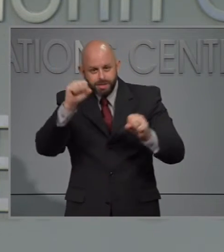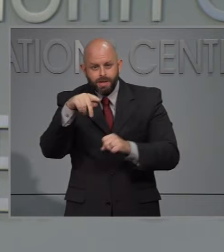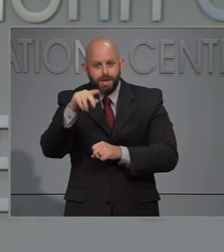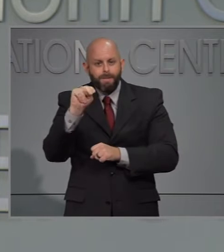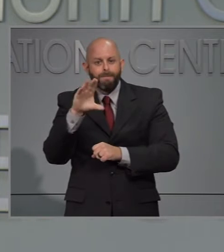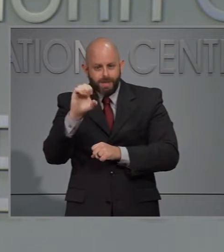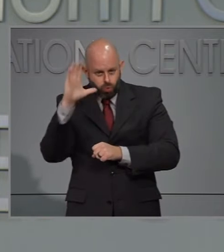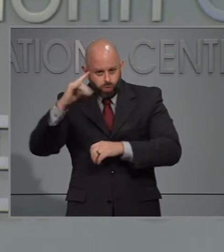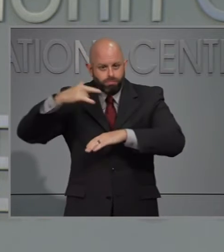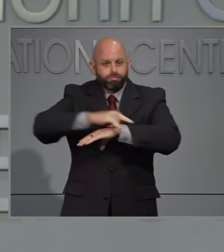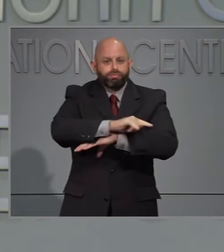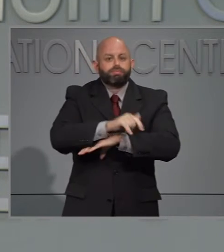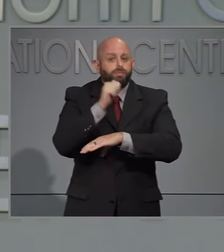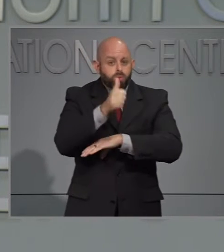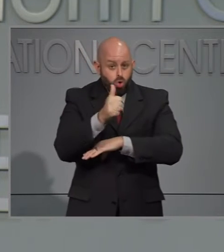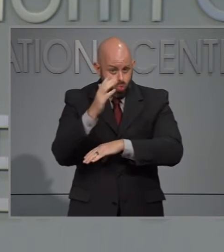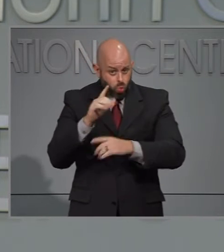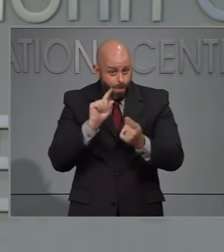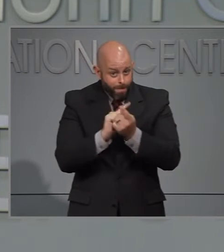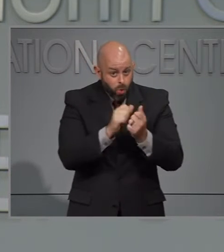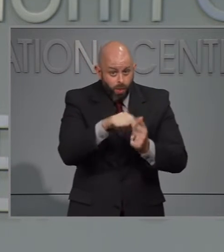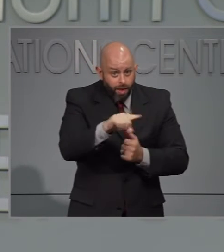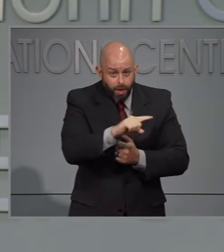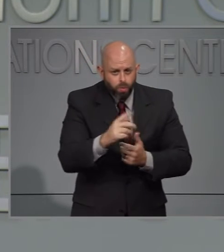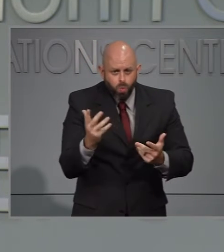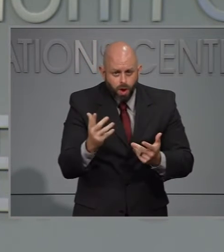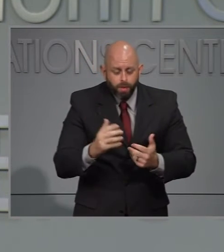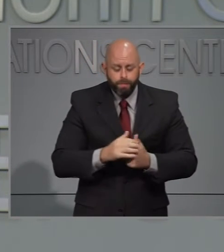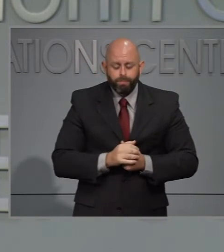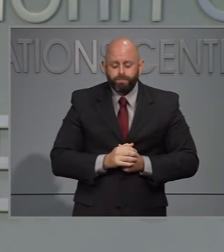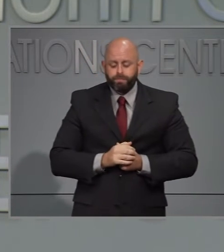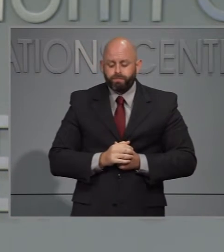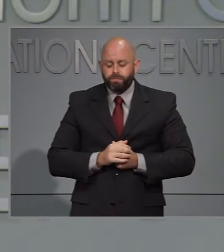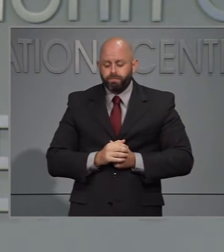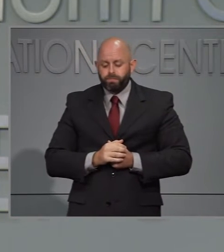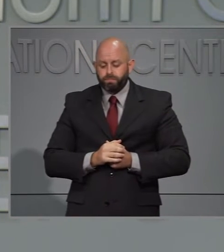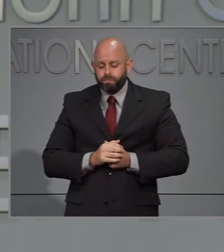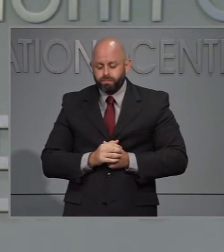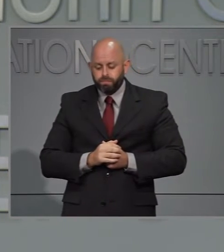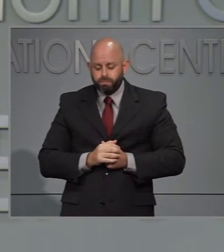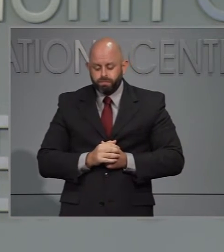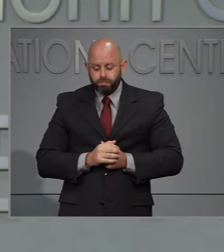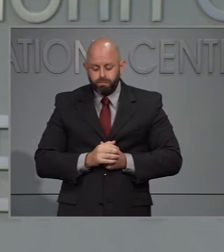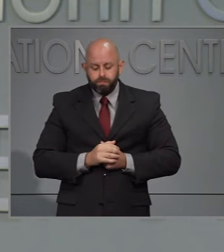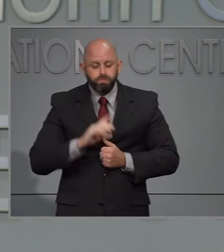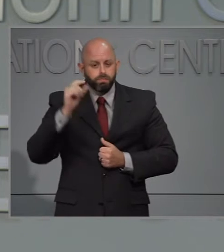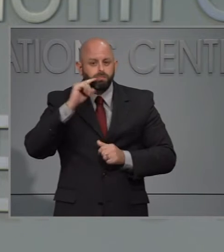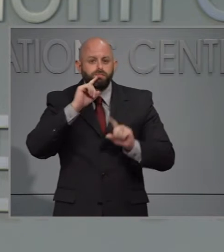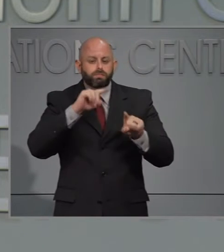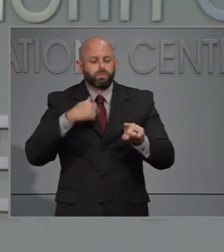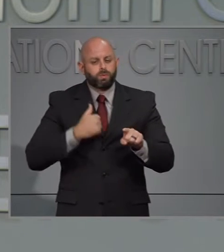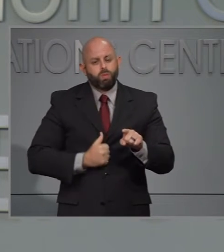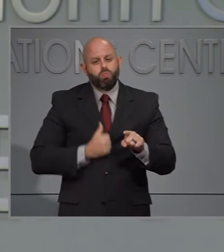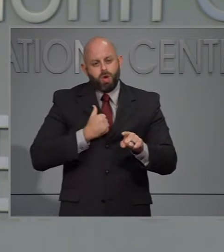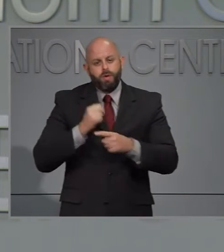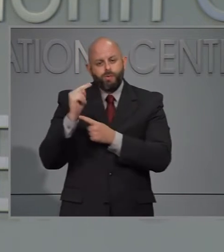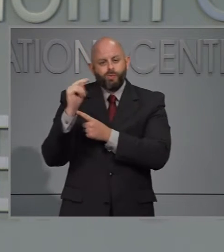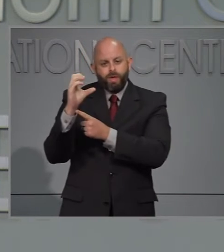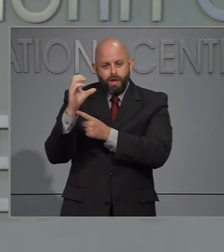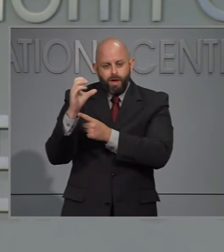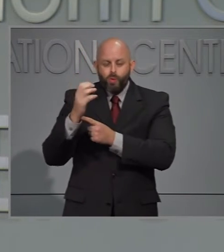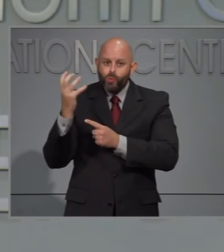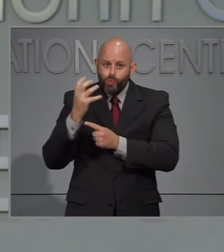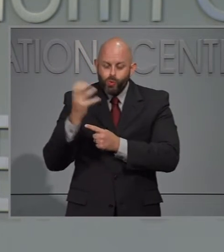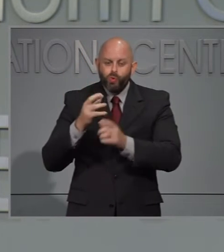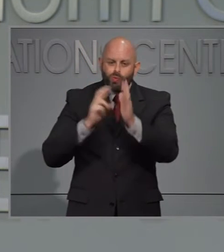ayer? Respuesta: estamos muy orgullosos de lo que está pasando en la biotecnología, ciencias y en la